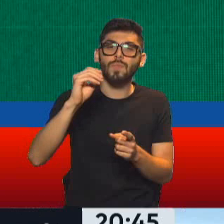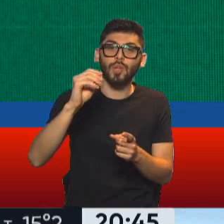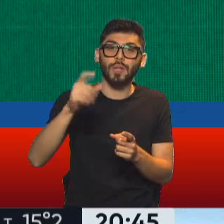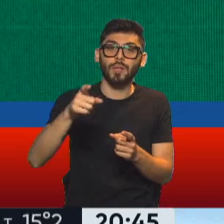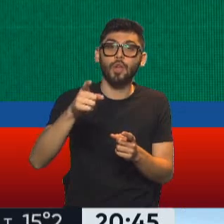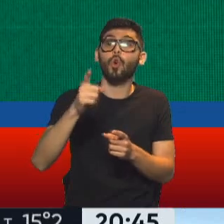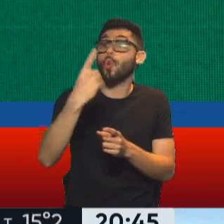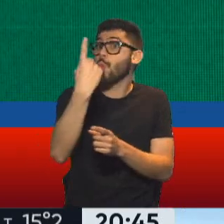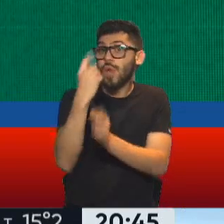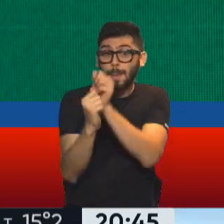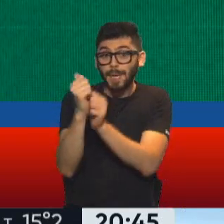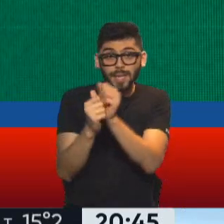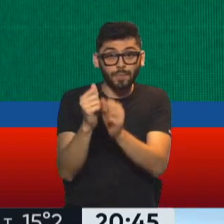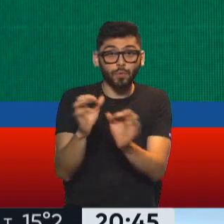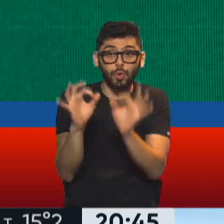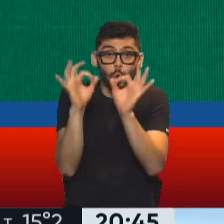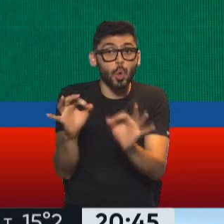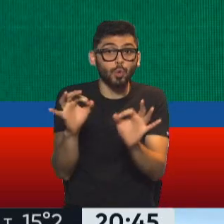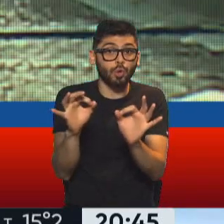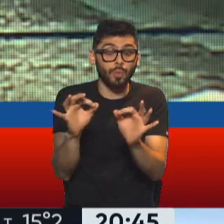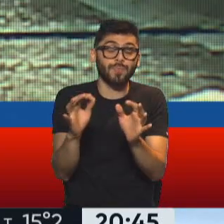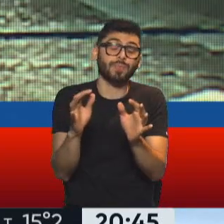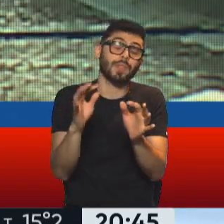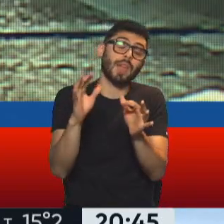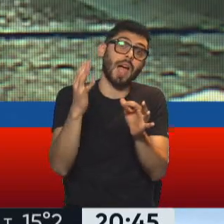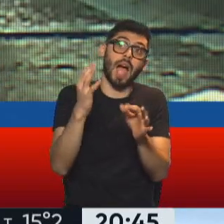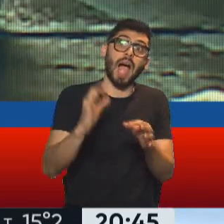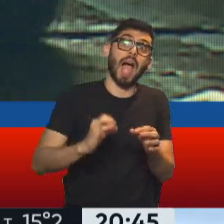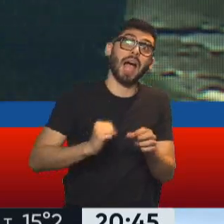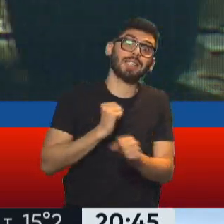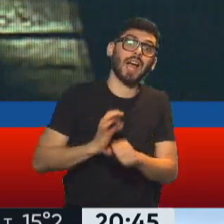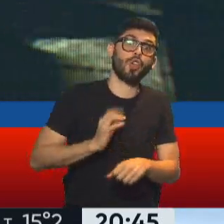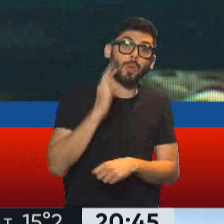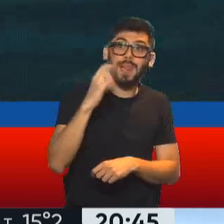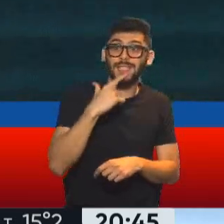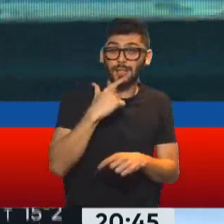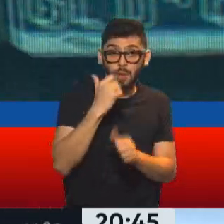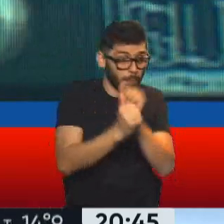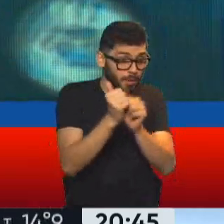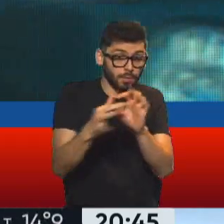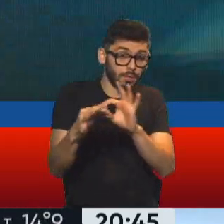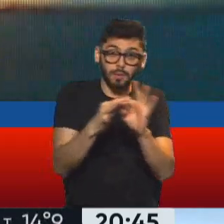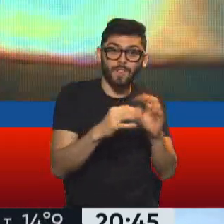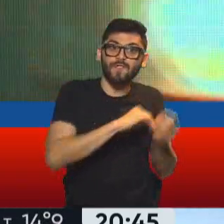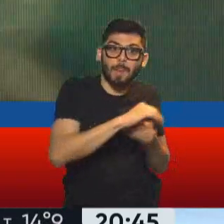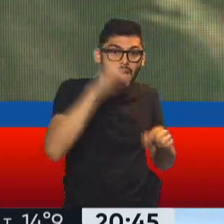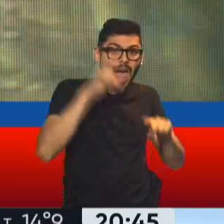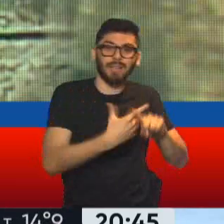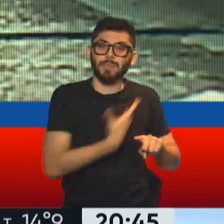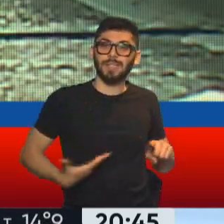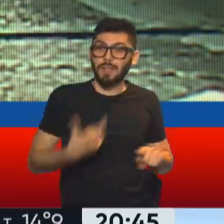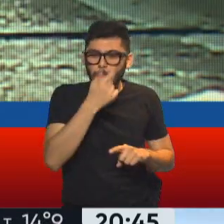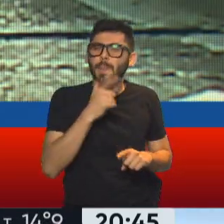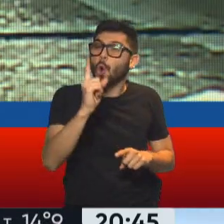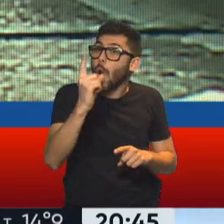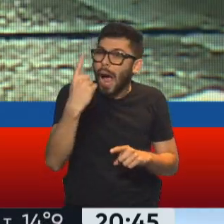esas empresas justamente está vinculada o estaba vinculada hasta el año 2017 a la propia familia del expresidente Mauricio Macri. Pero tenemos un informe